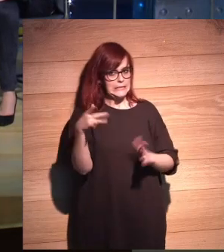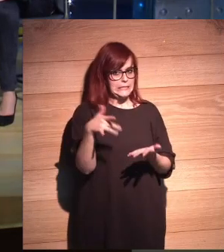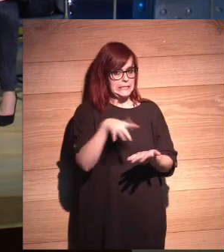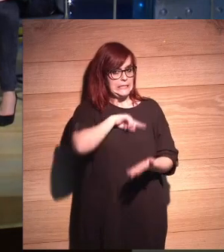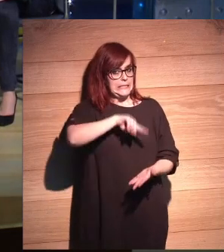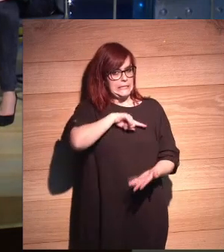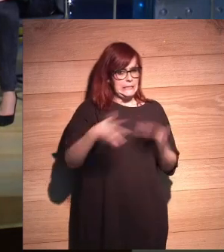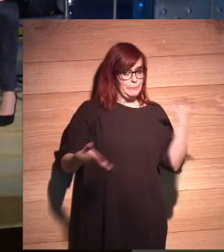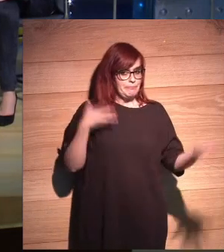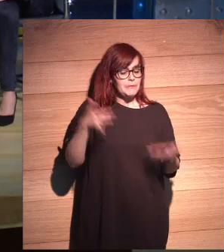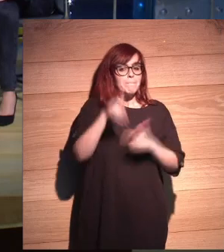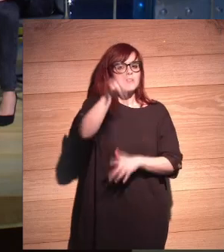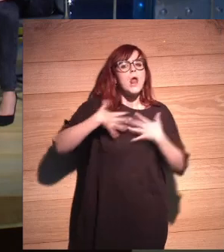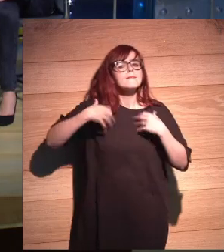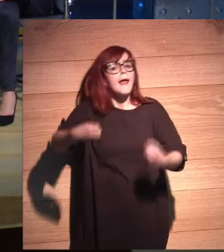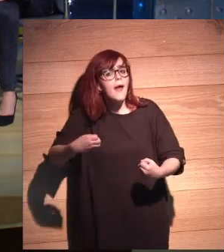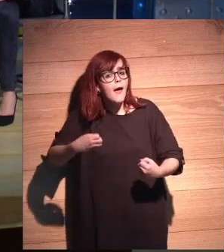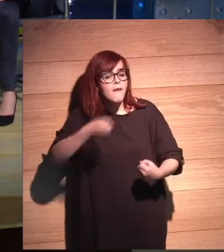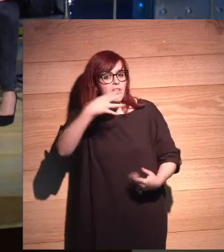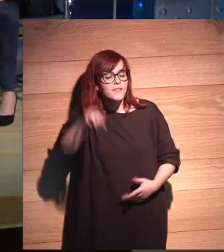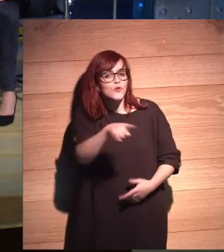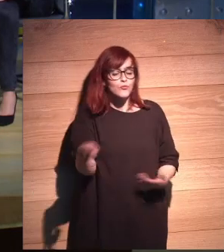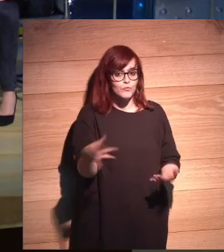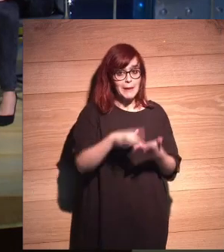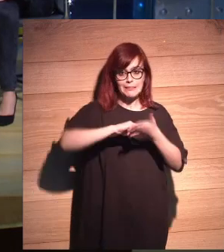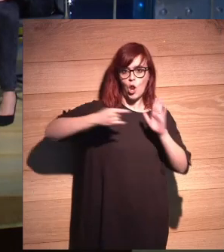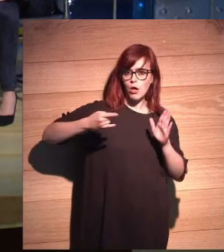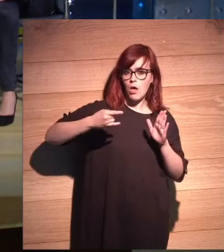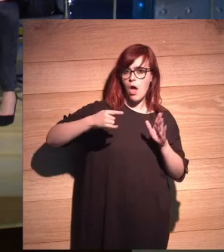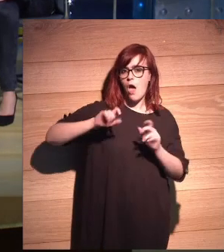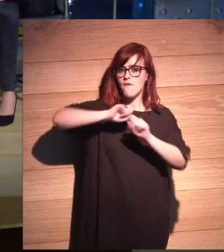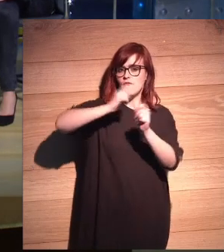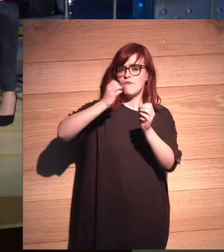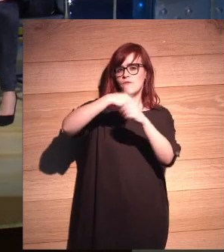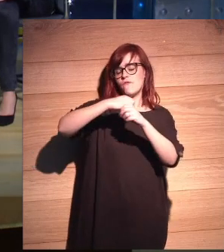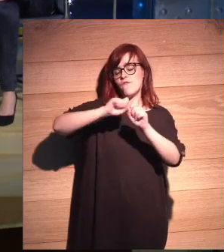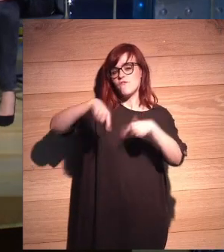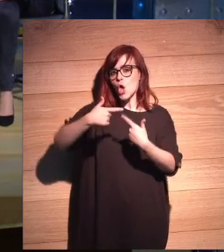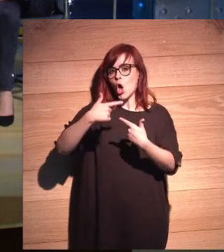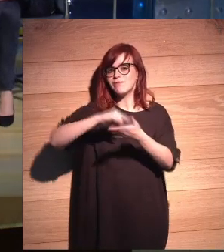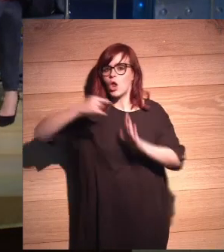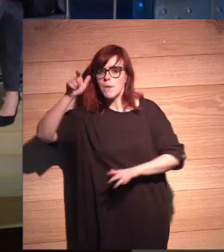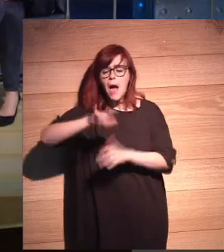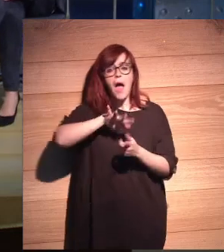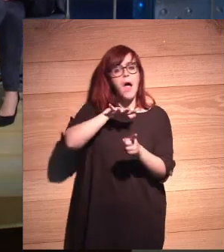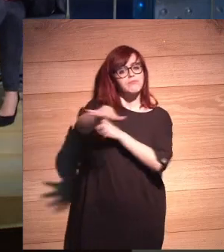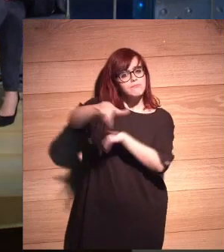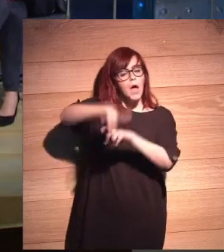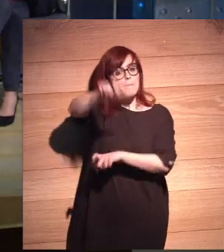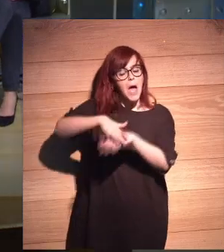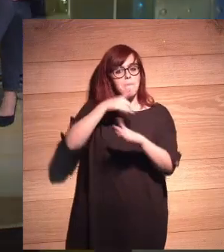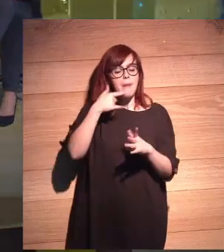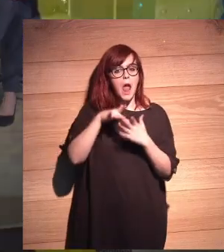tecnoético es, bueno, y en personas sanas, esas tecnologías o biotecnologías aplicadas a personas sanas para